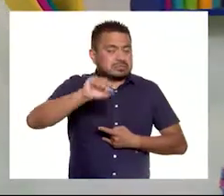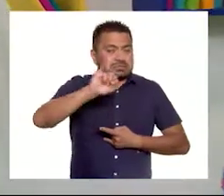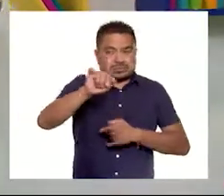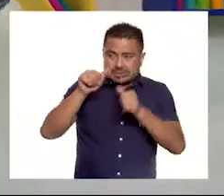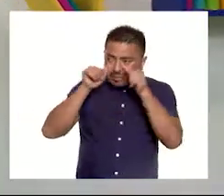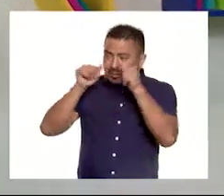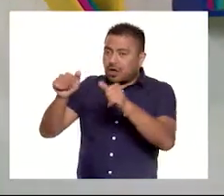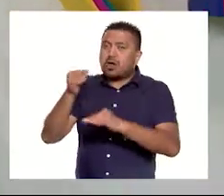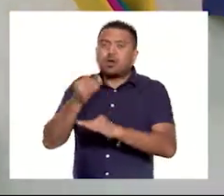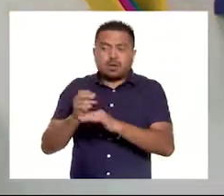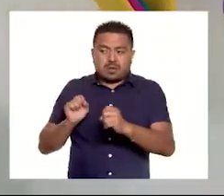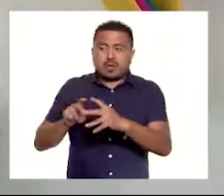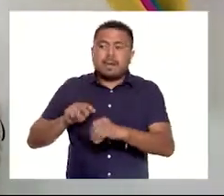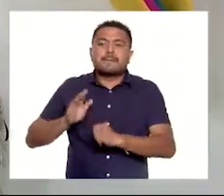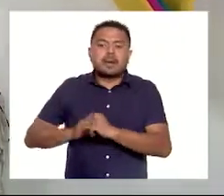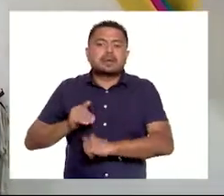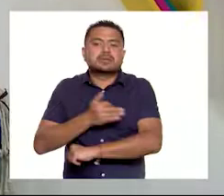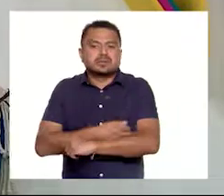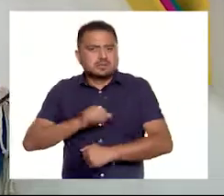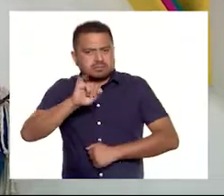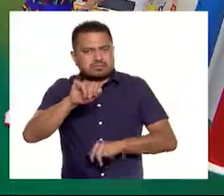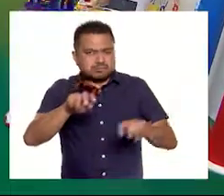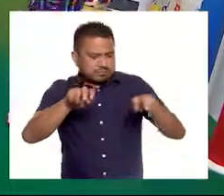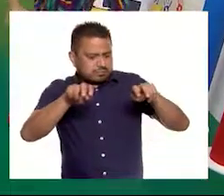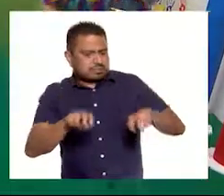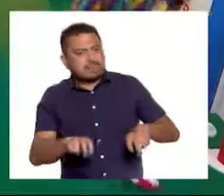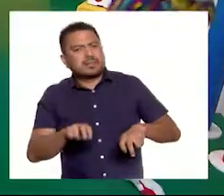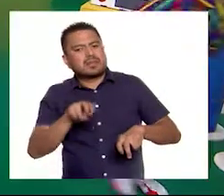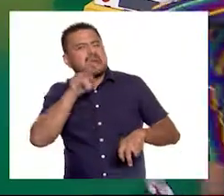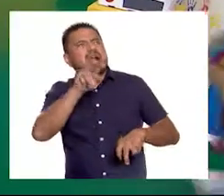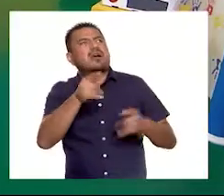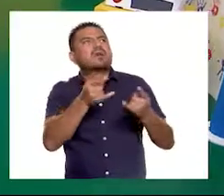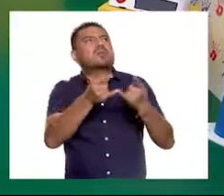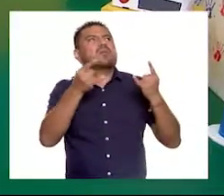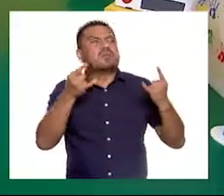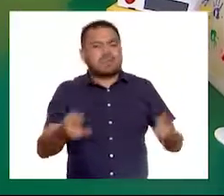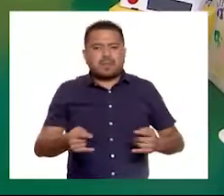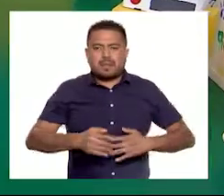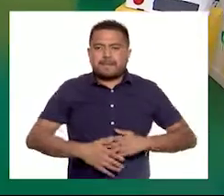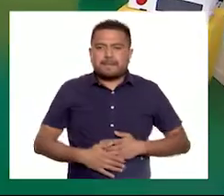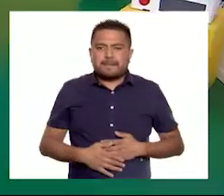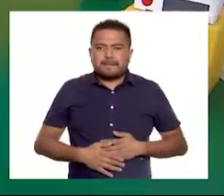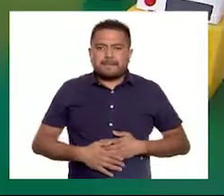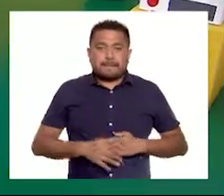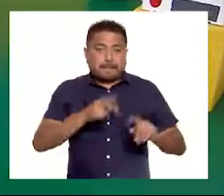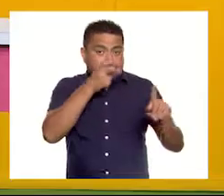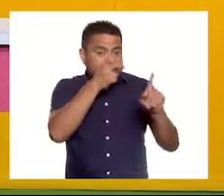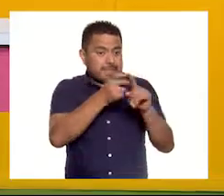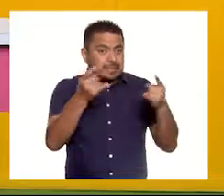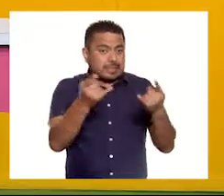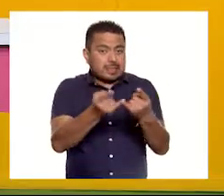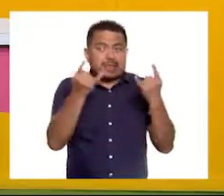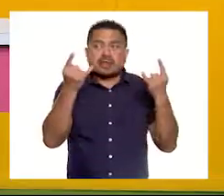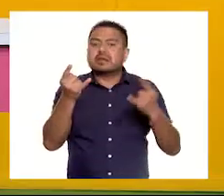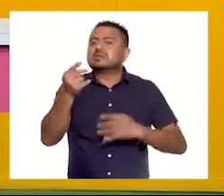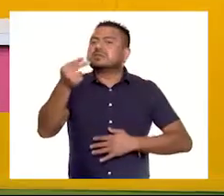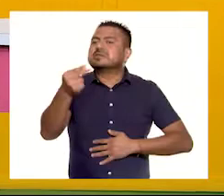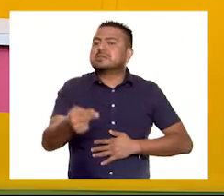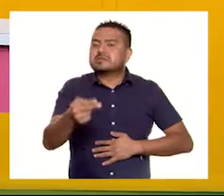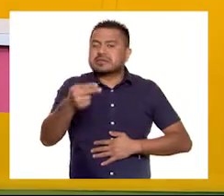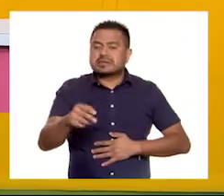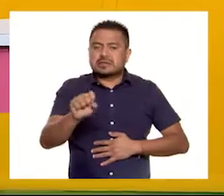niñas y niños, y ahorita nos vemos, Isabel. Perfecto. ¿Sí? Siéntense ahí para que vean el cuento. Sí, sí, sí. Este cuento se